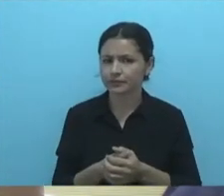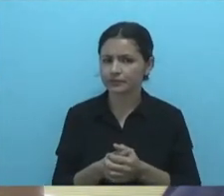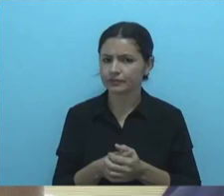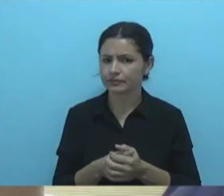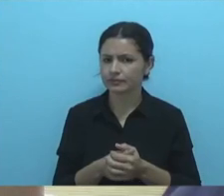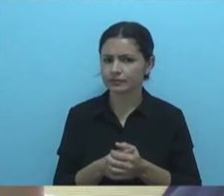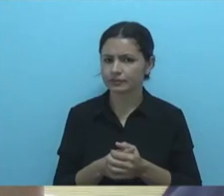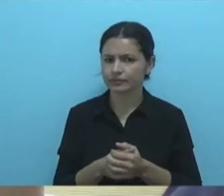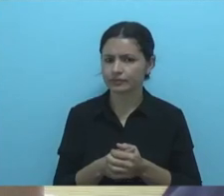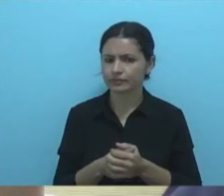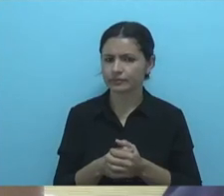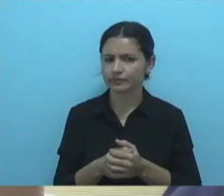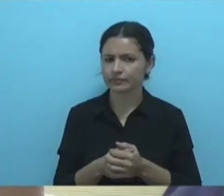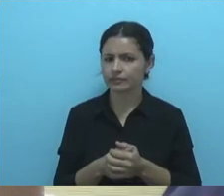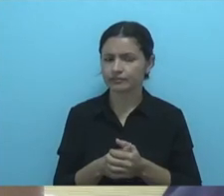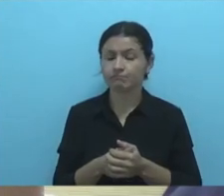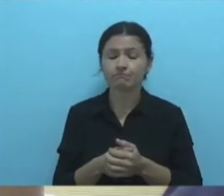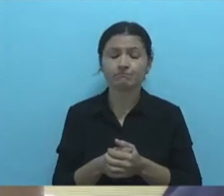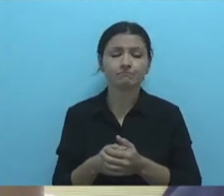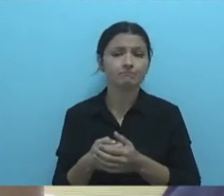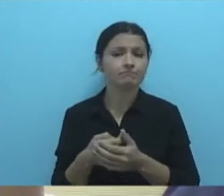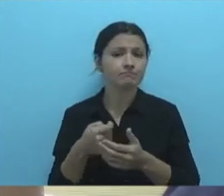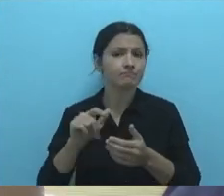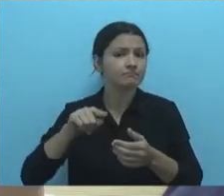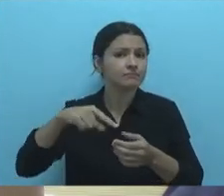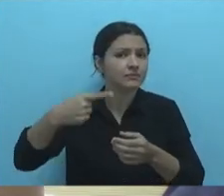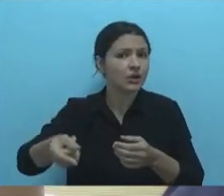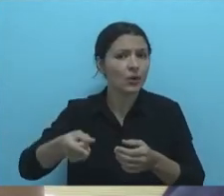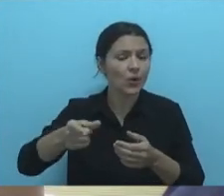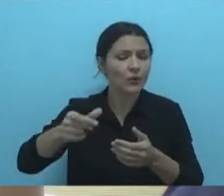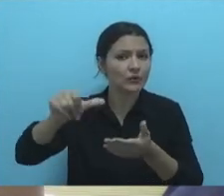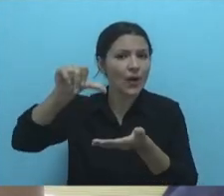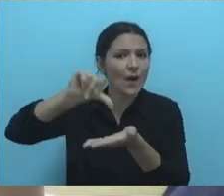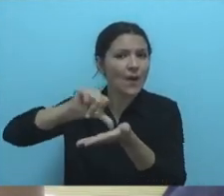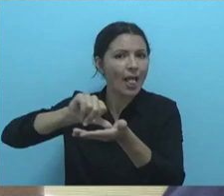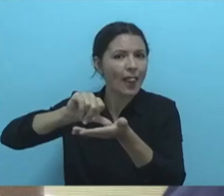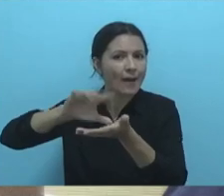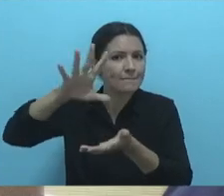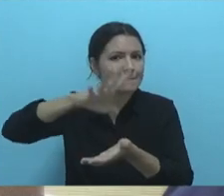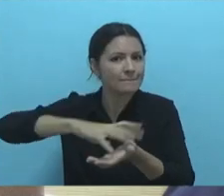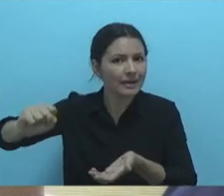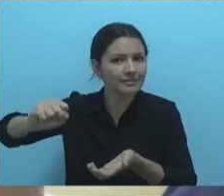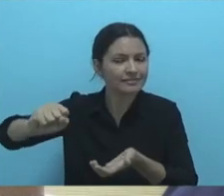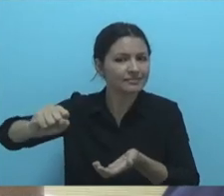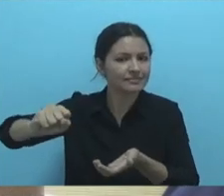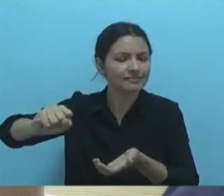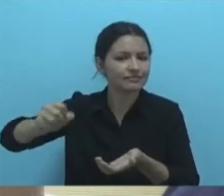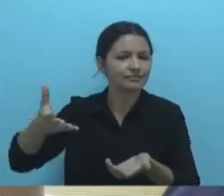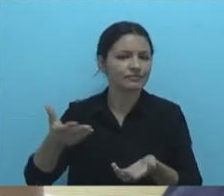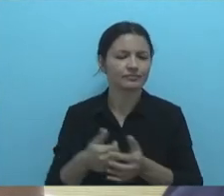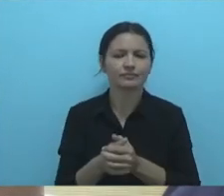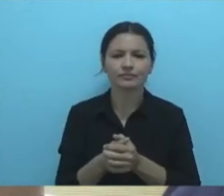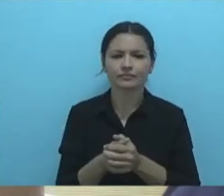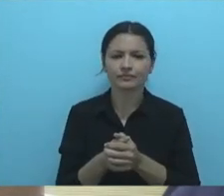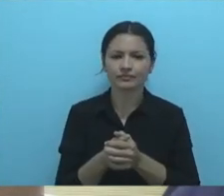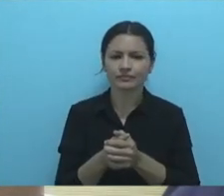Santa Fe que no está en manos ni del pueblo de la Argentina ni del pueblo de la provincia de Santa Fe específicamente en las últimas horas